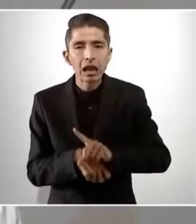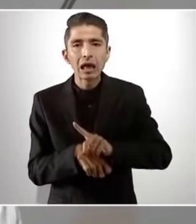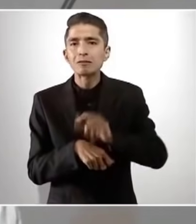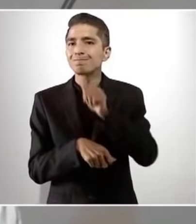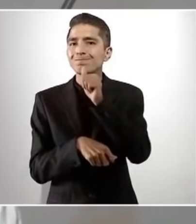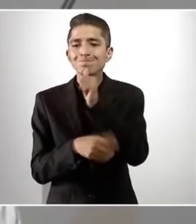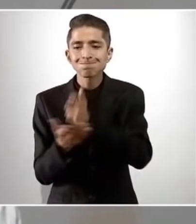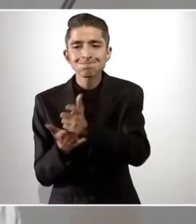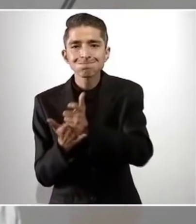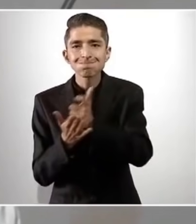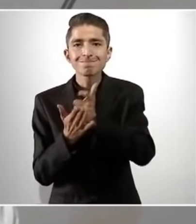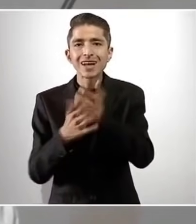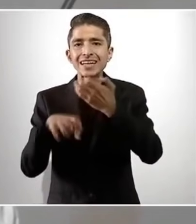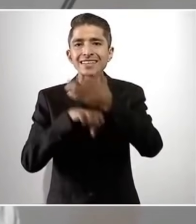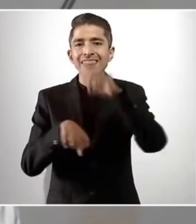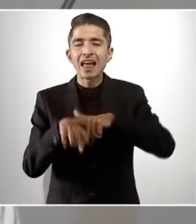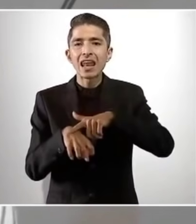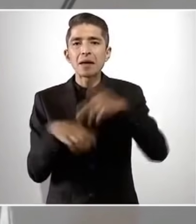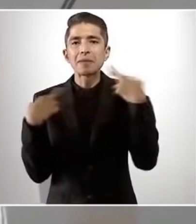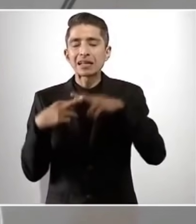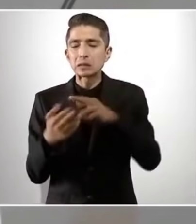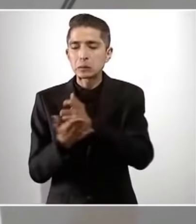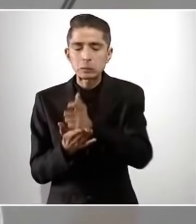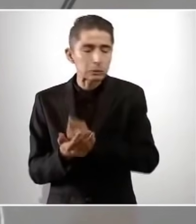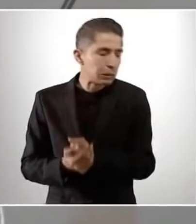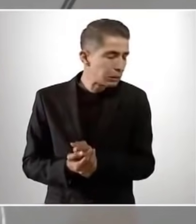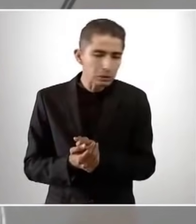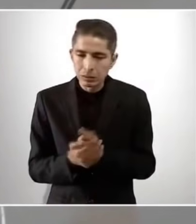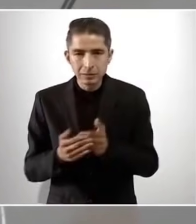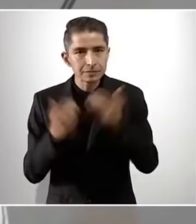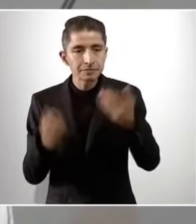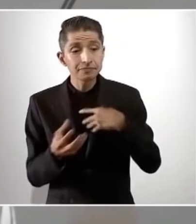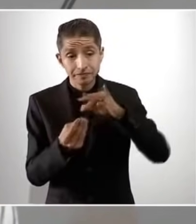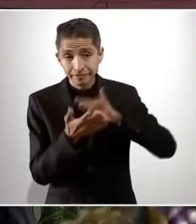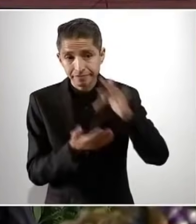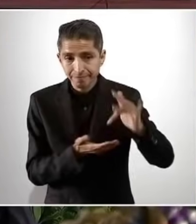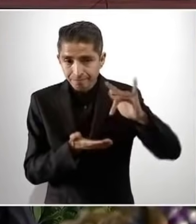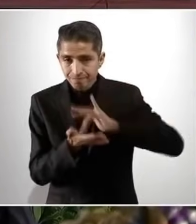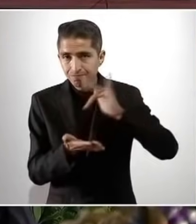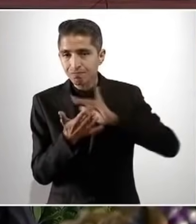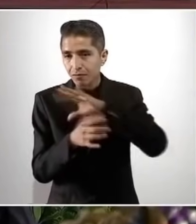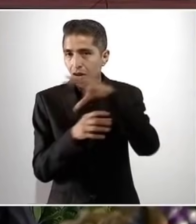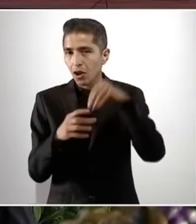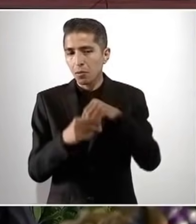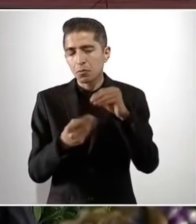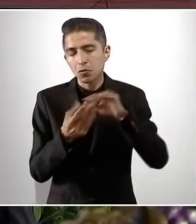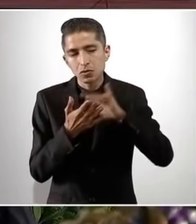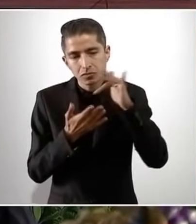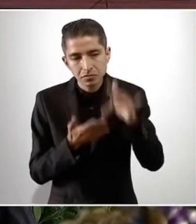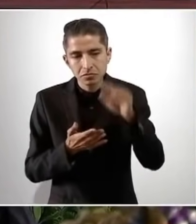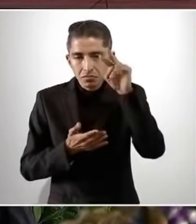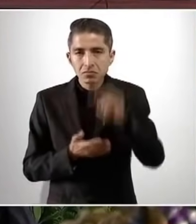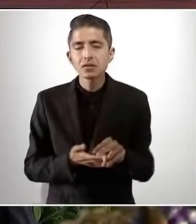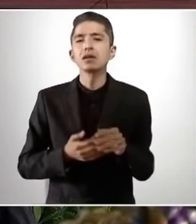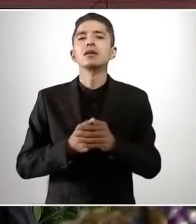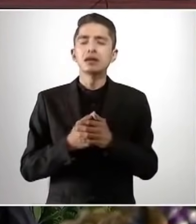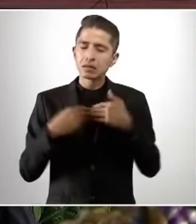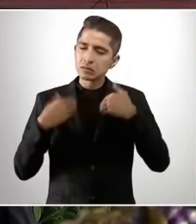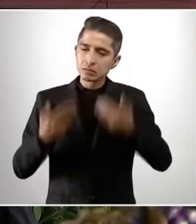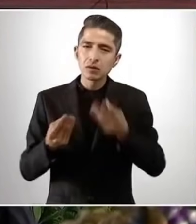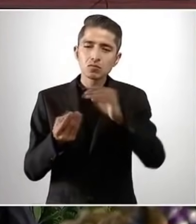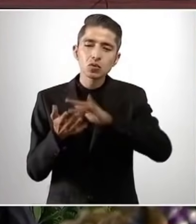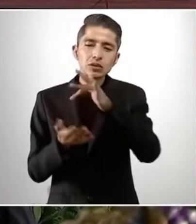de plaza estatal. Pero agradecerle todo el respaldo que nos está dando, presidente, en este sentido, que lo hemos trabajado. Agradezco